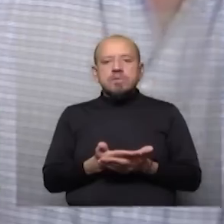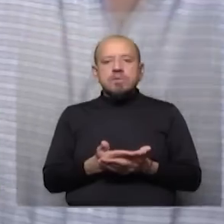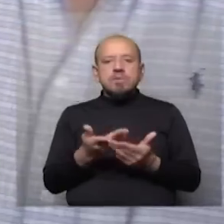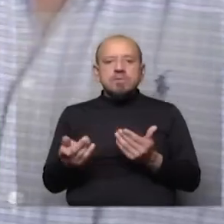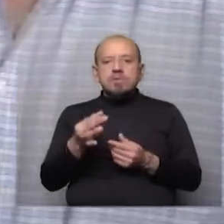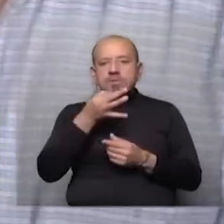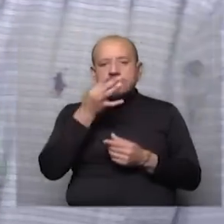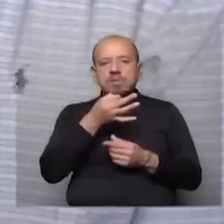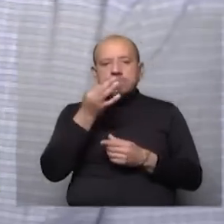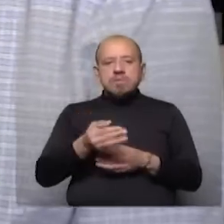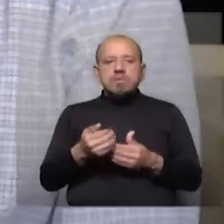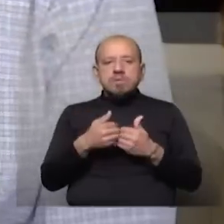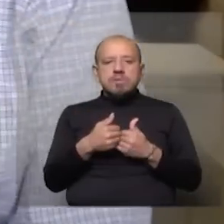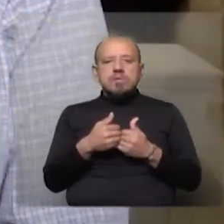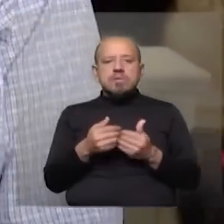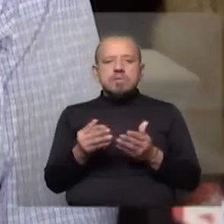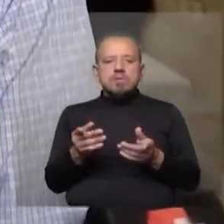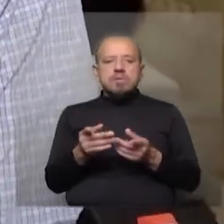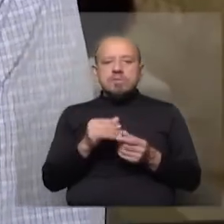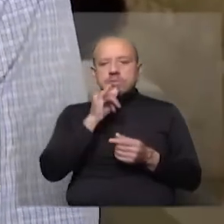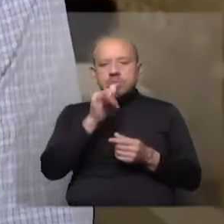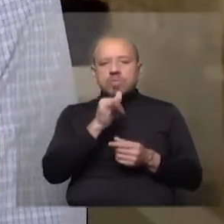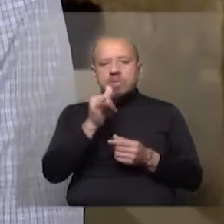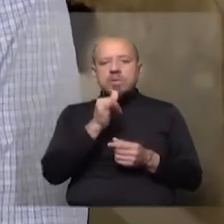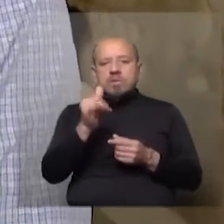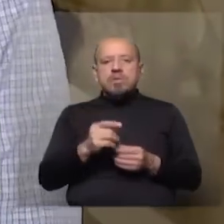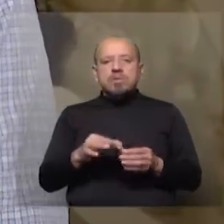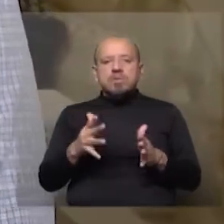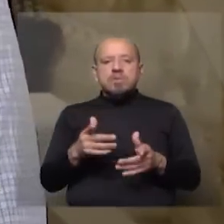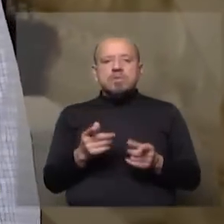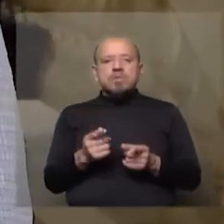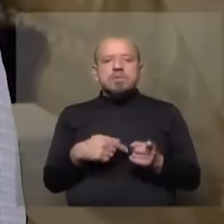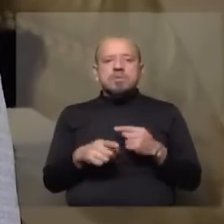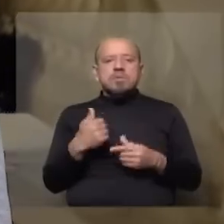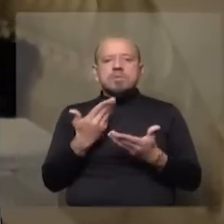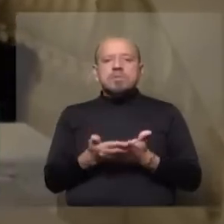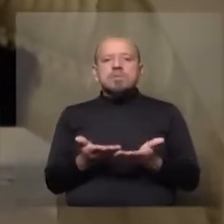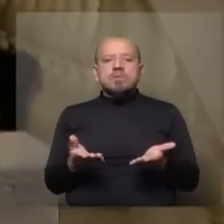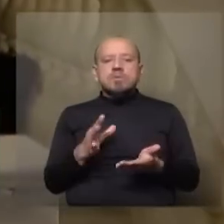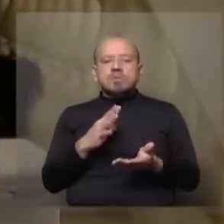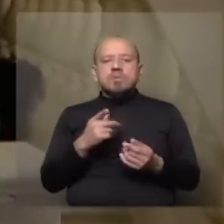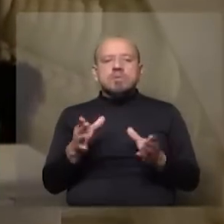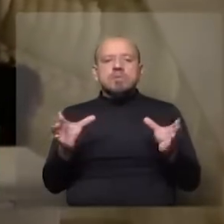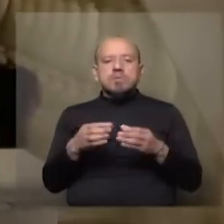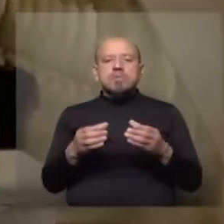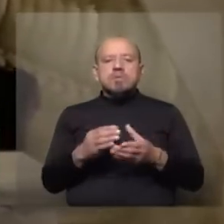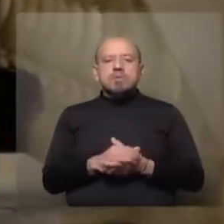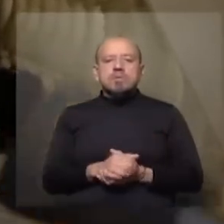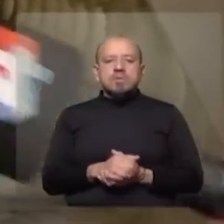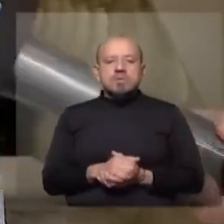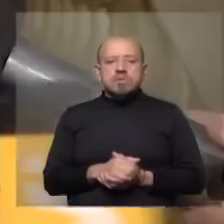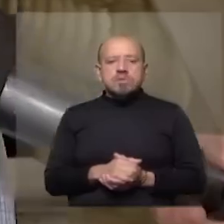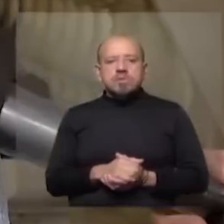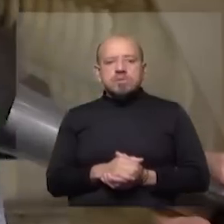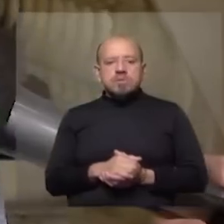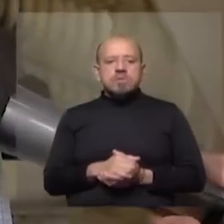esta charla que comenzó hace un rato este Armando cuéntenos un poquito Qué es lo que está pasando y cuál es el planteo que se le está haciendo las comisiones departamentales Sí